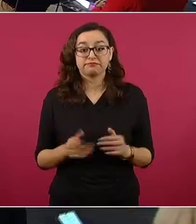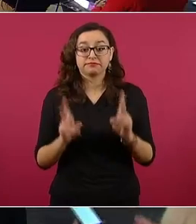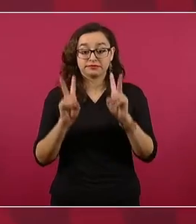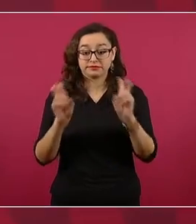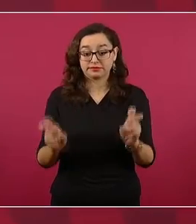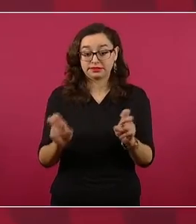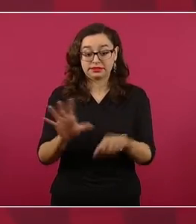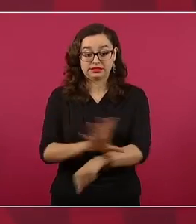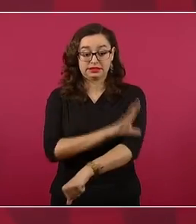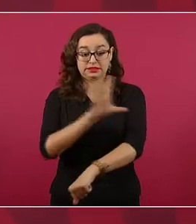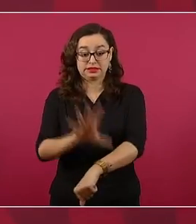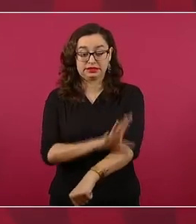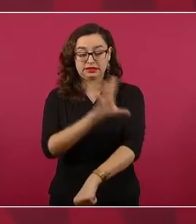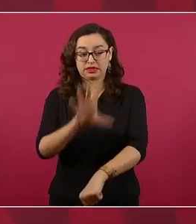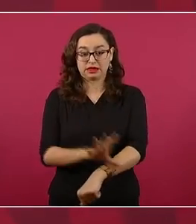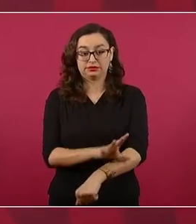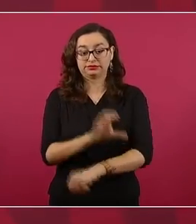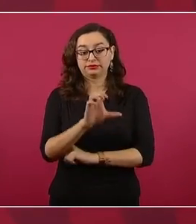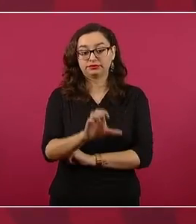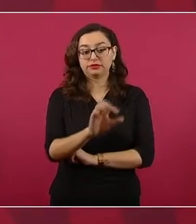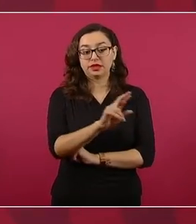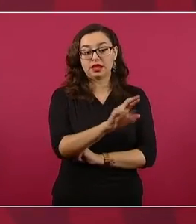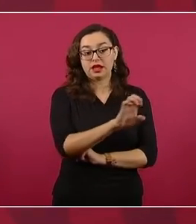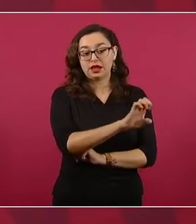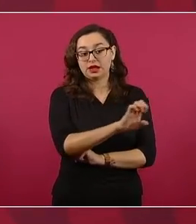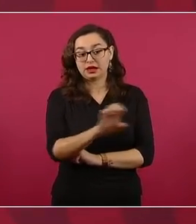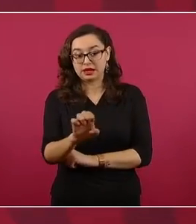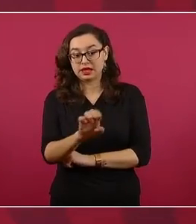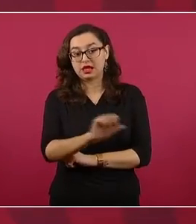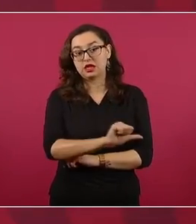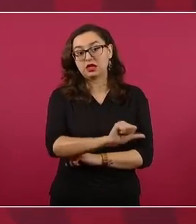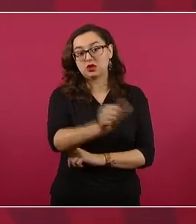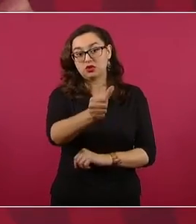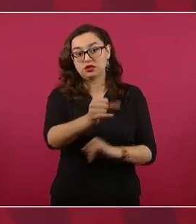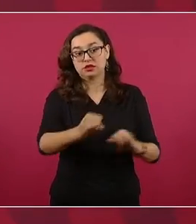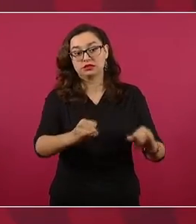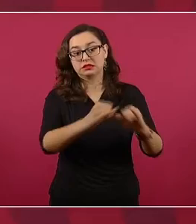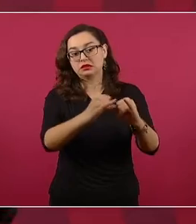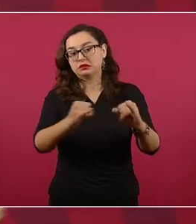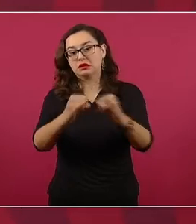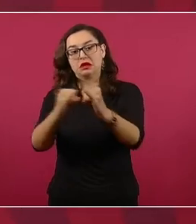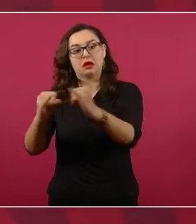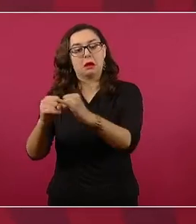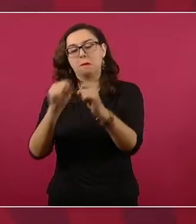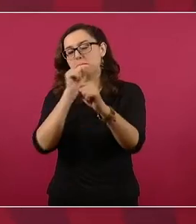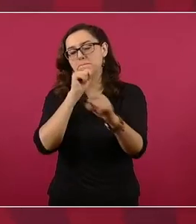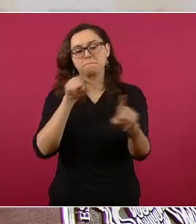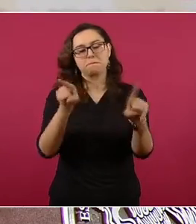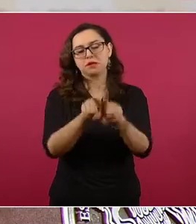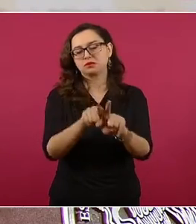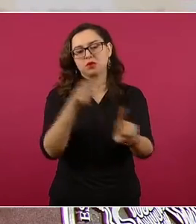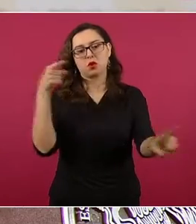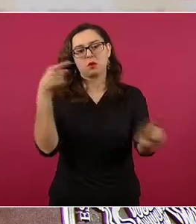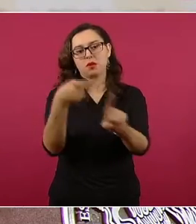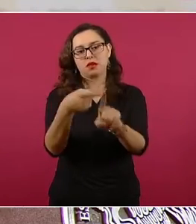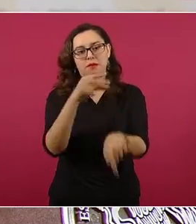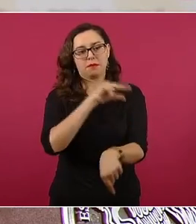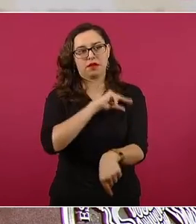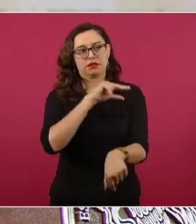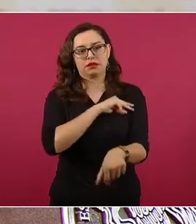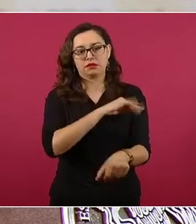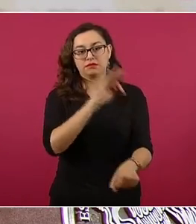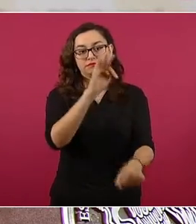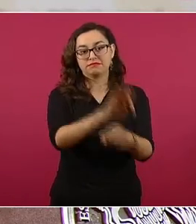todos estos organismos, pues tienen el mismo propósito. ¿Qué cosa fue lo que les pasó? Que no les dio